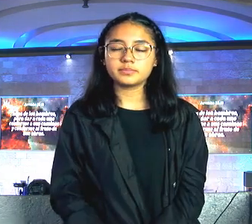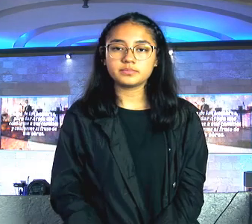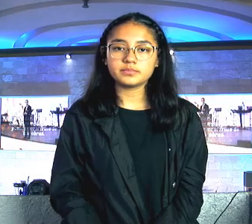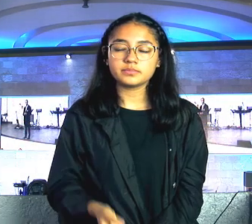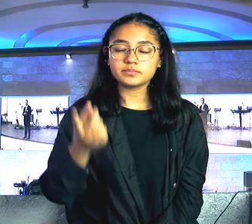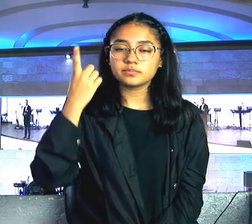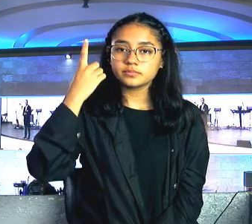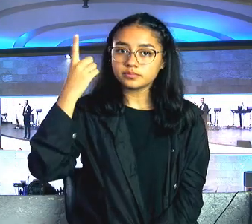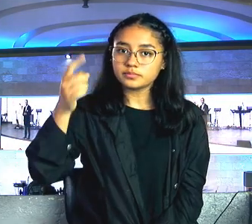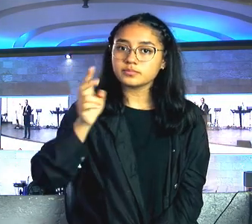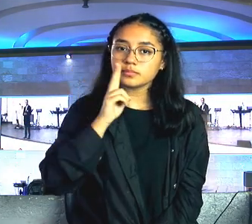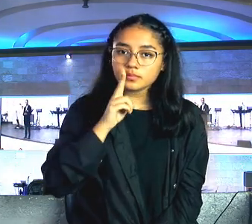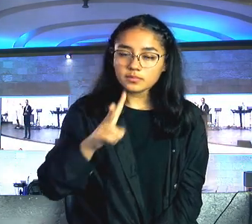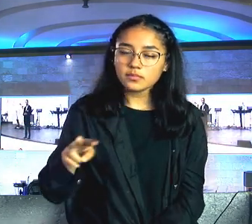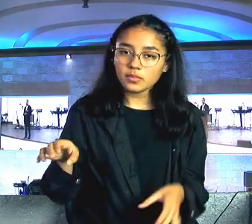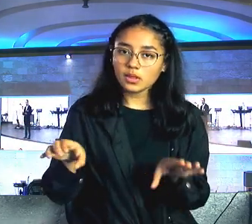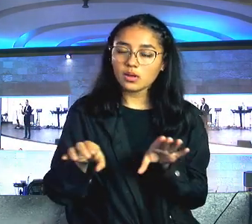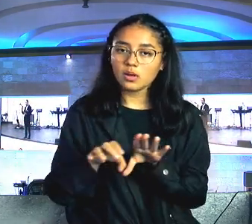espectador,